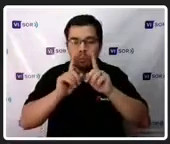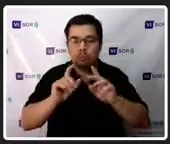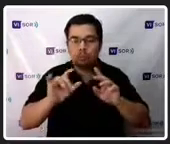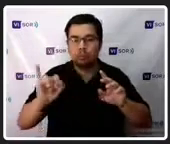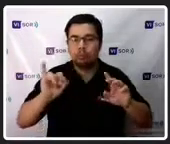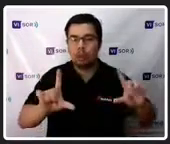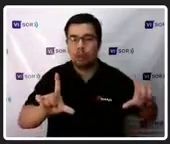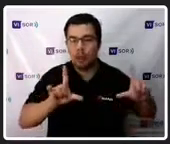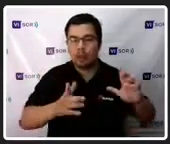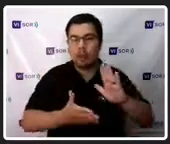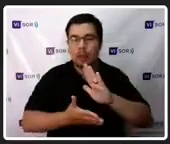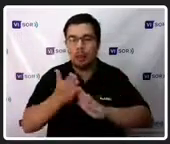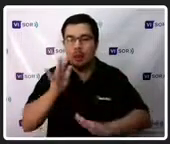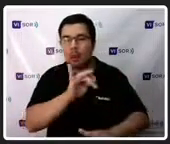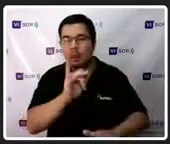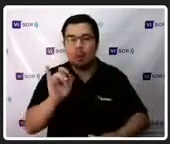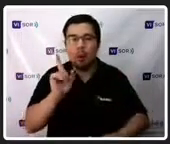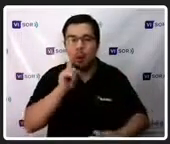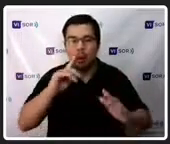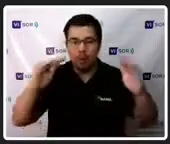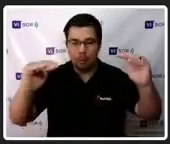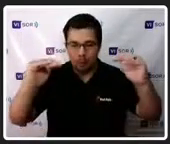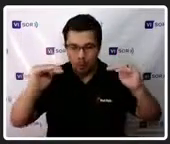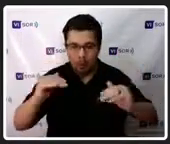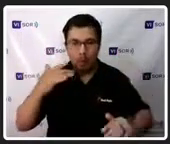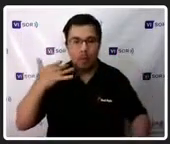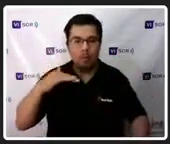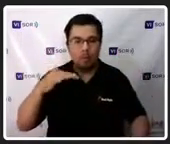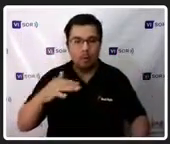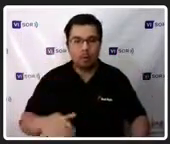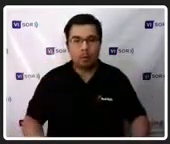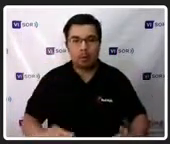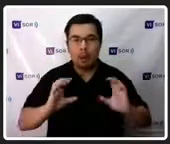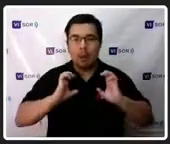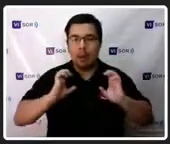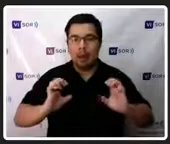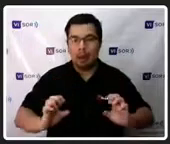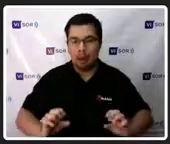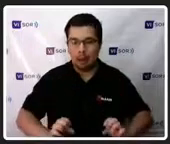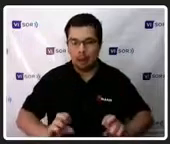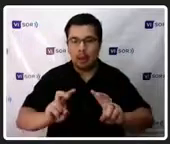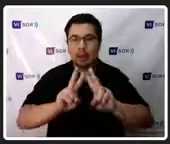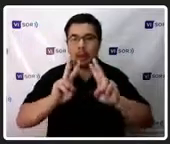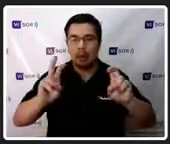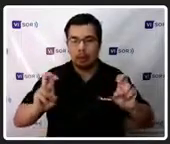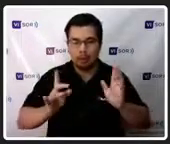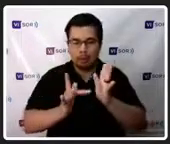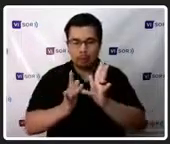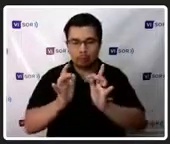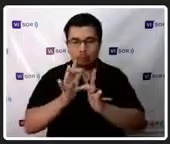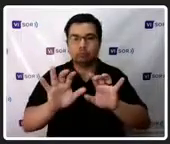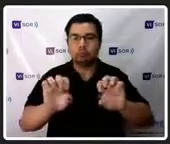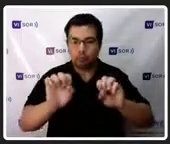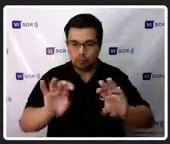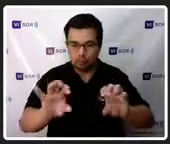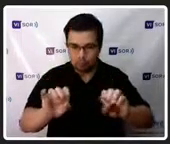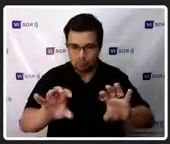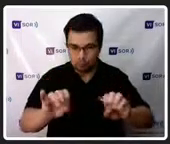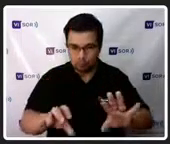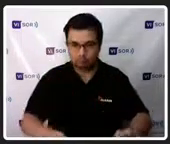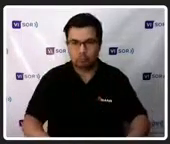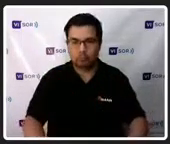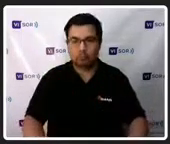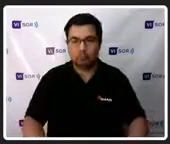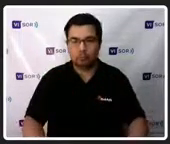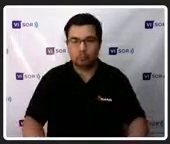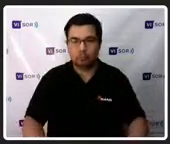que es ética, ¿no es cierto?, los componentes de formación cristiana y claramente, ¿no es cierto?, también tenemos un componente que les gusta mucho a